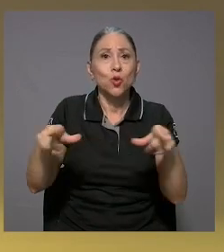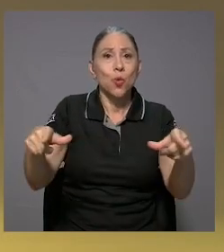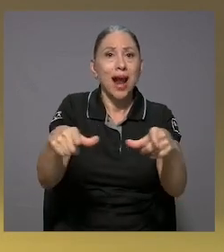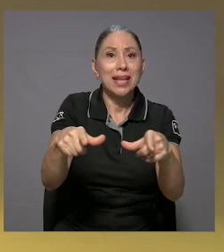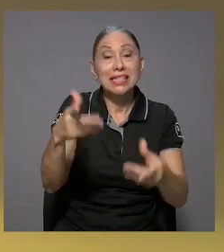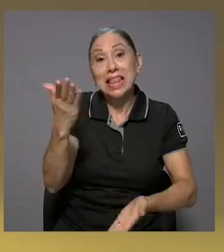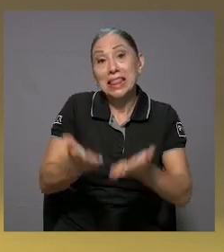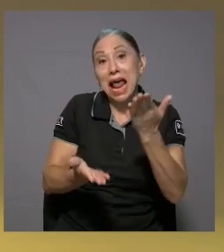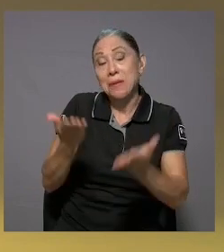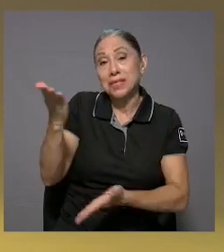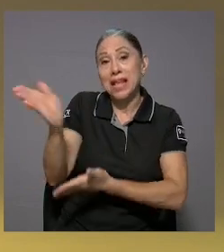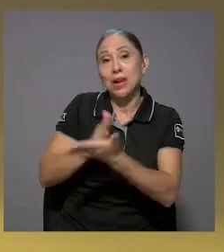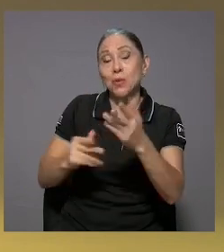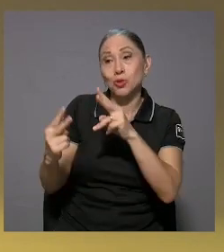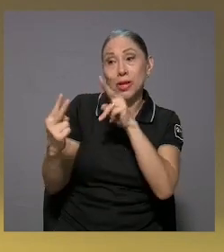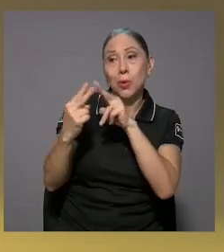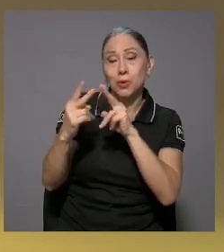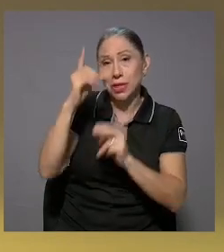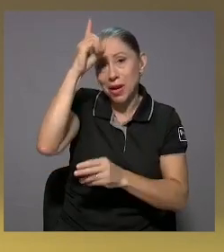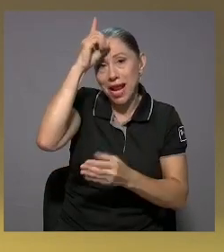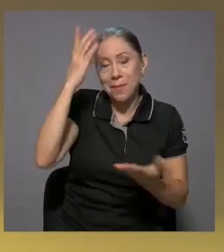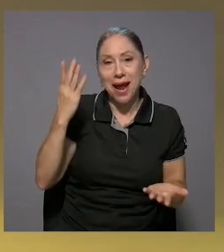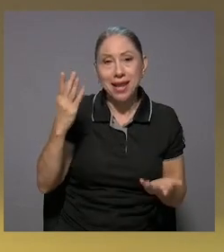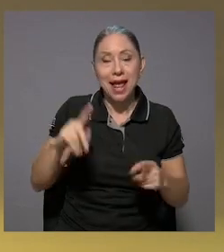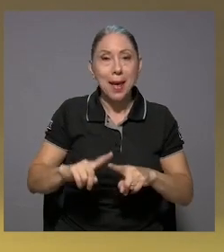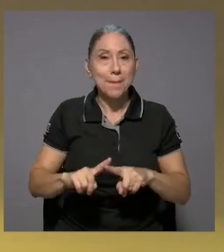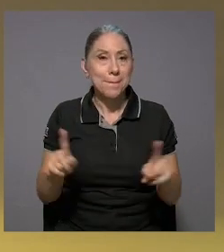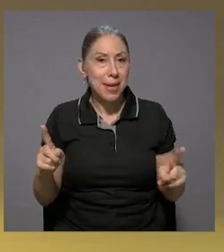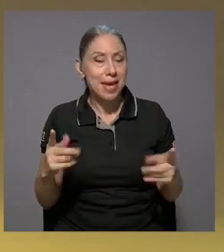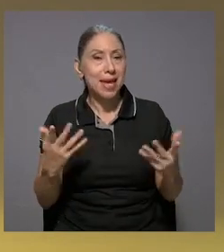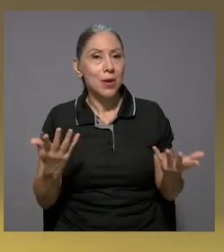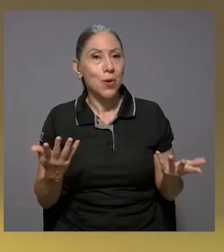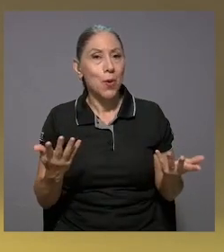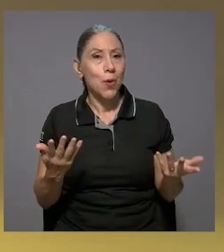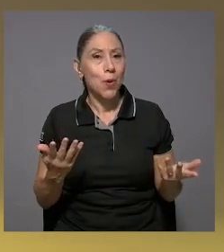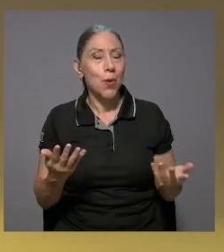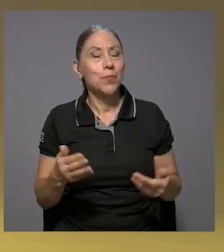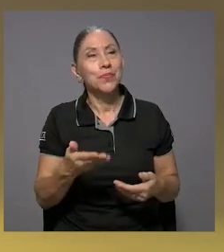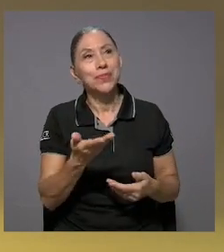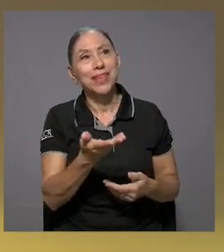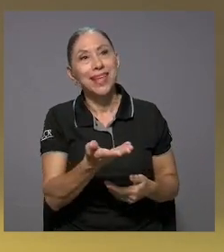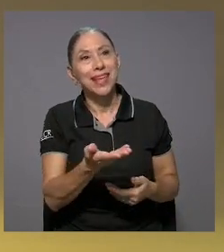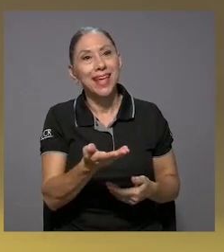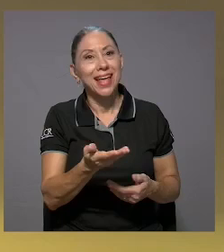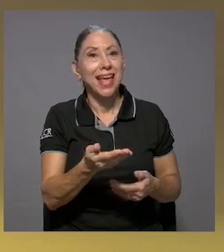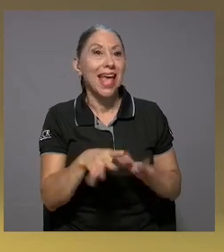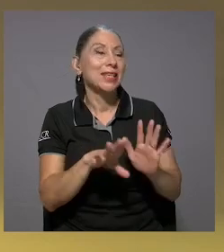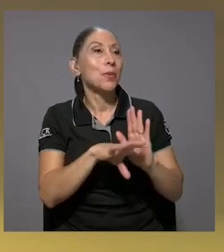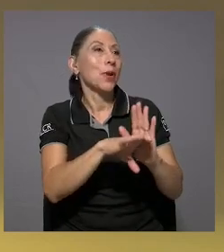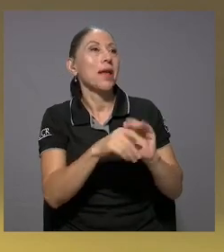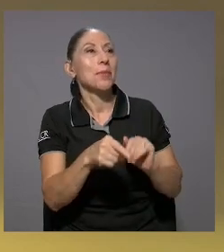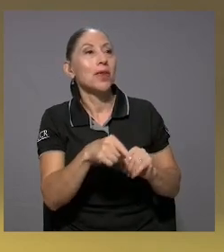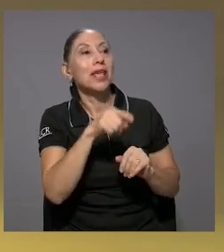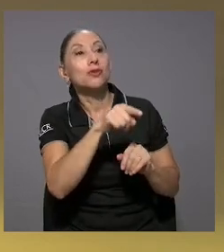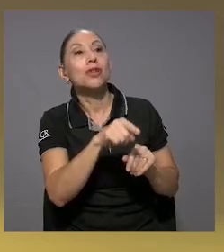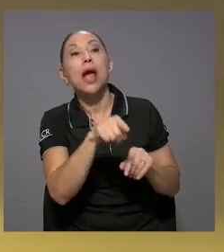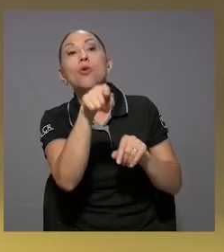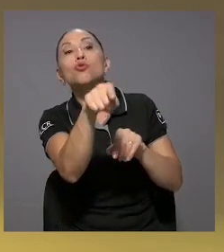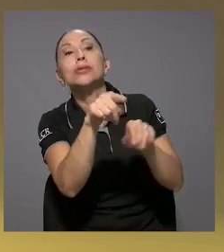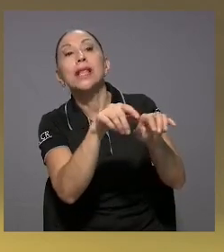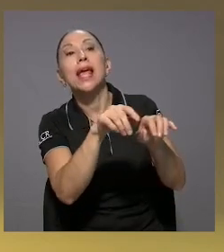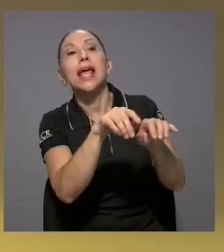en distintos lugares y me imagino que algunos se conocieron seguramente en Alemania, pero eso